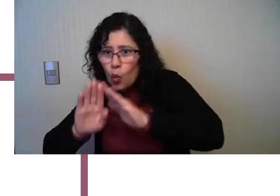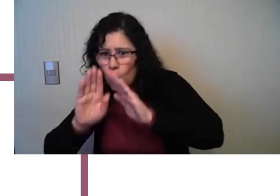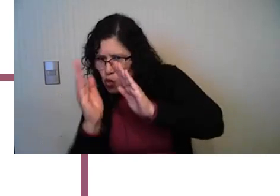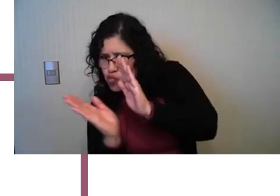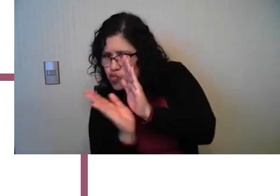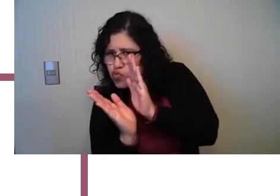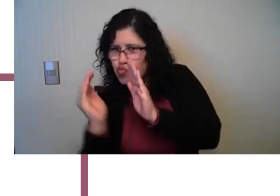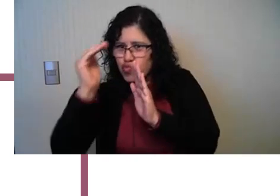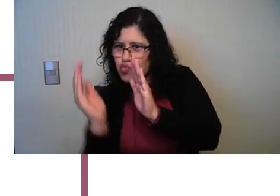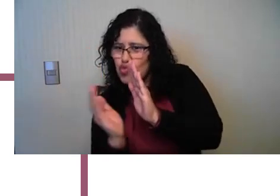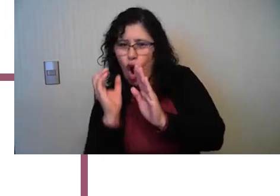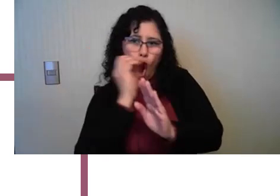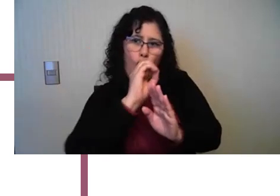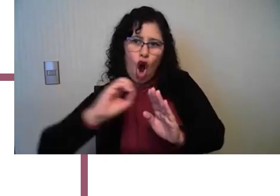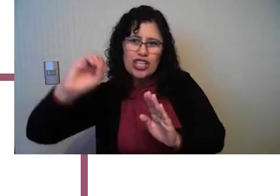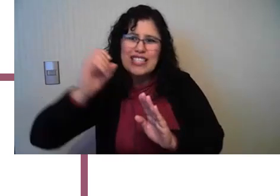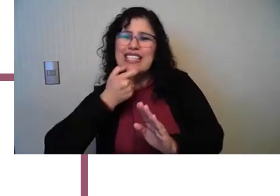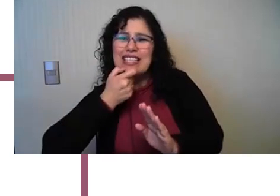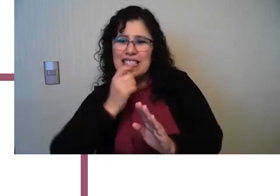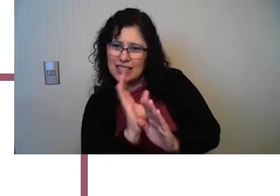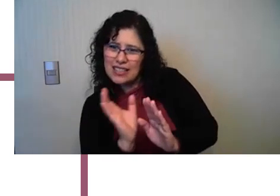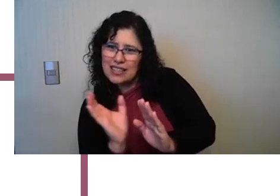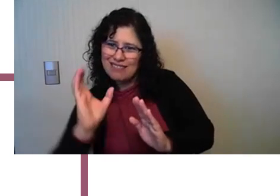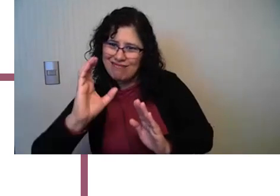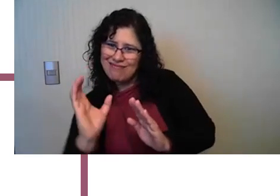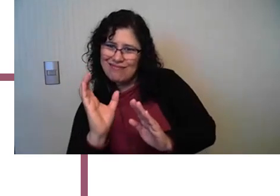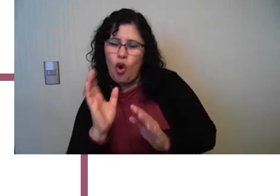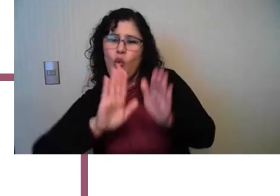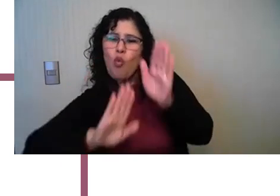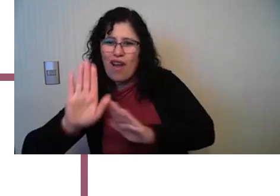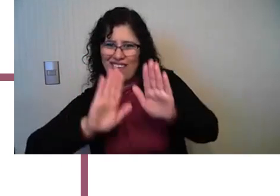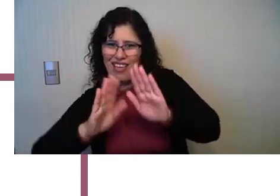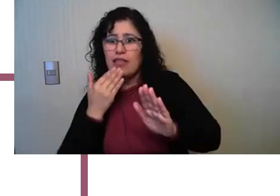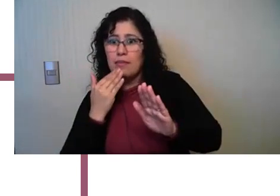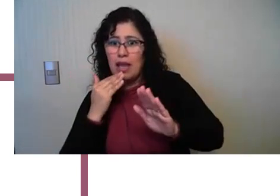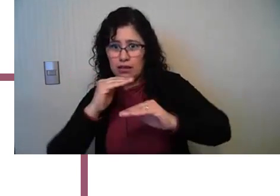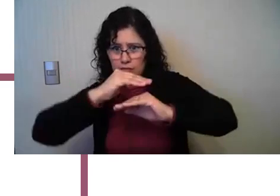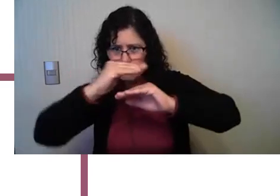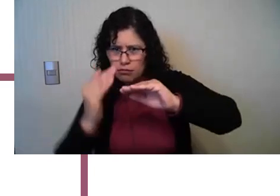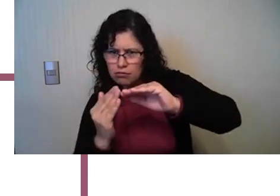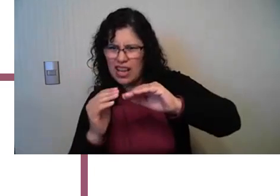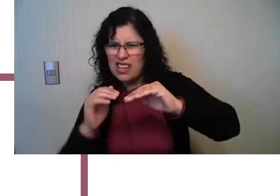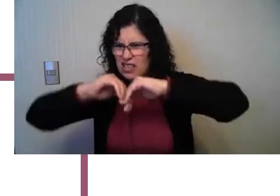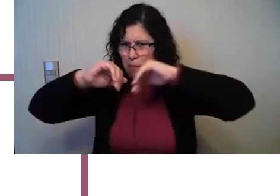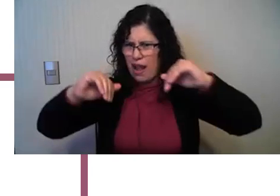hueso occipital. Y además está separado de la otra estructura, ¿cierto?, por esta